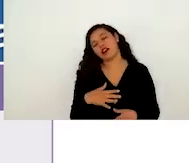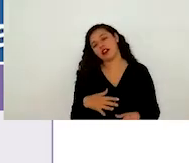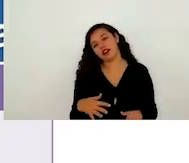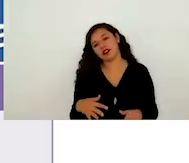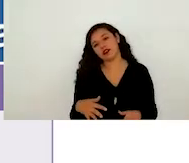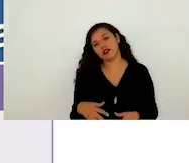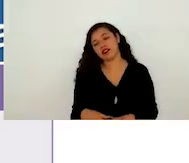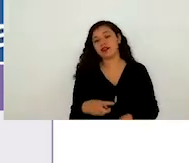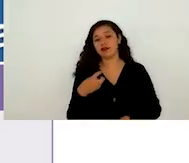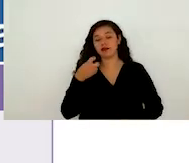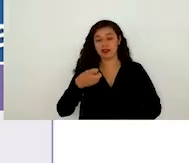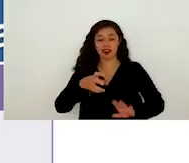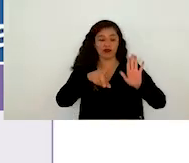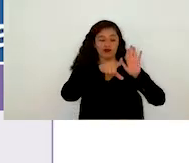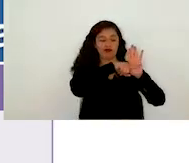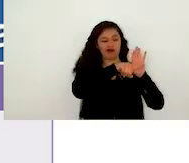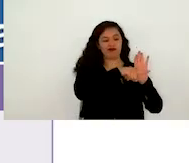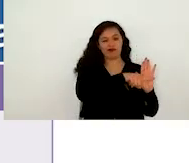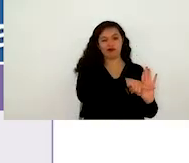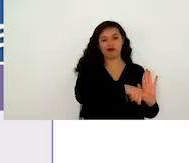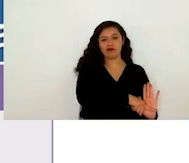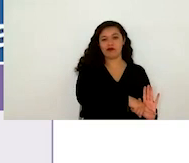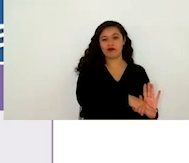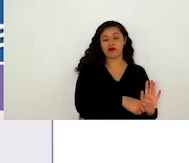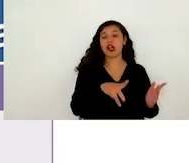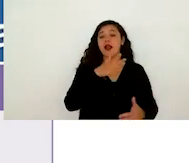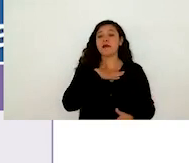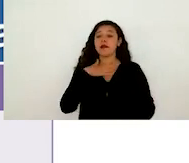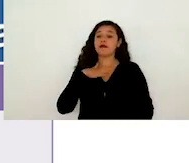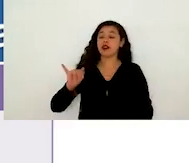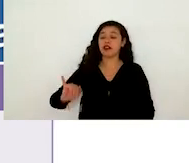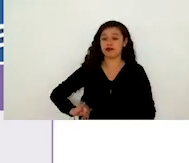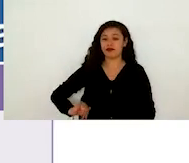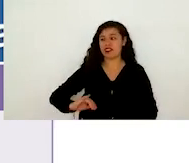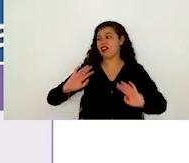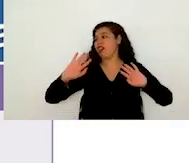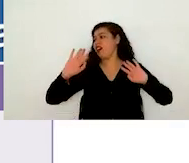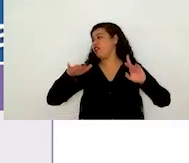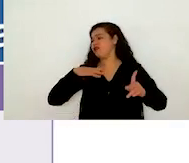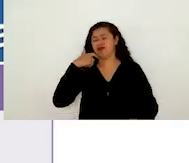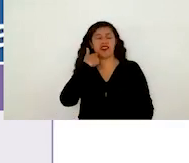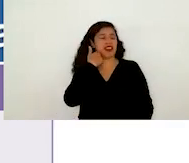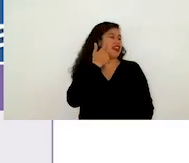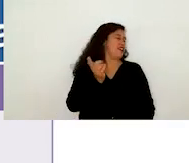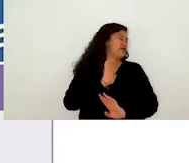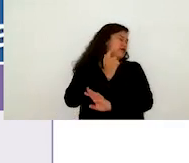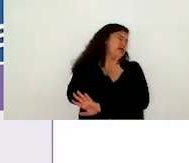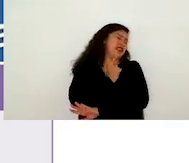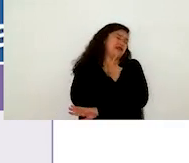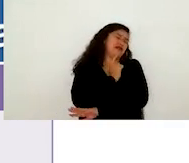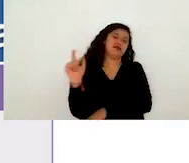estas son señales negativas que no me interesan que no quiero que no me gusta lo que está diciendo